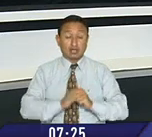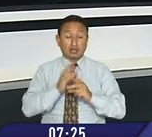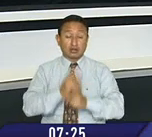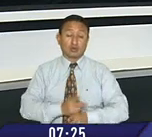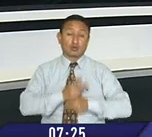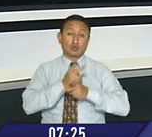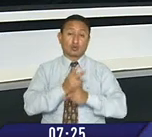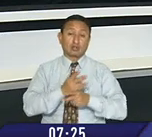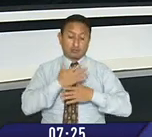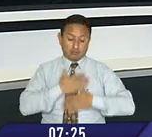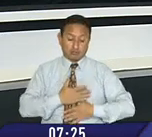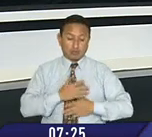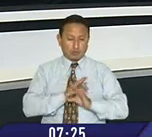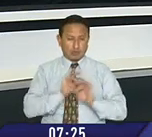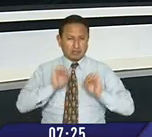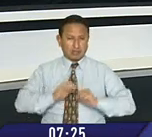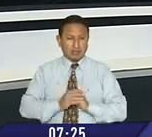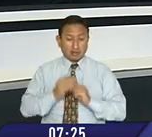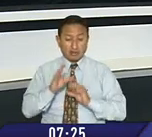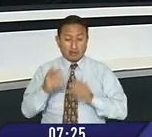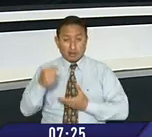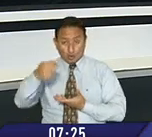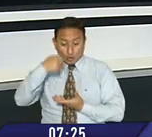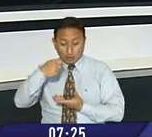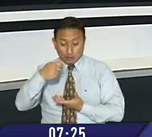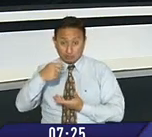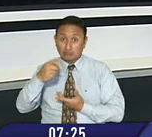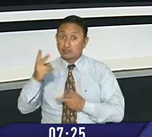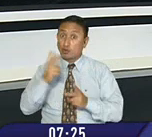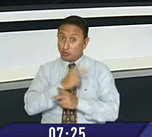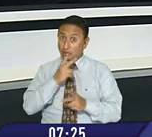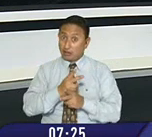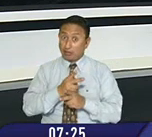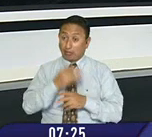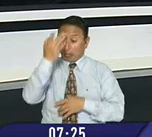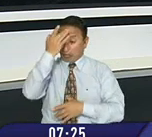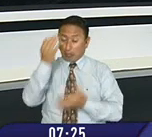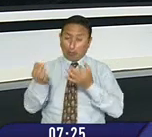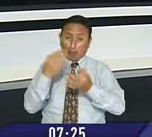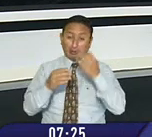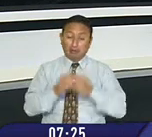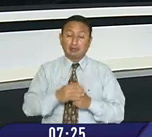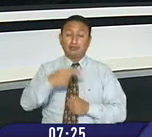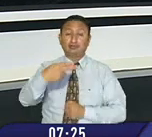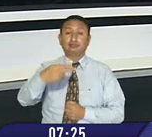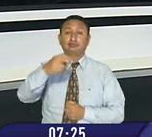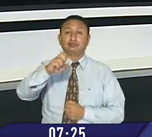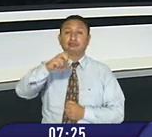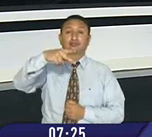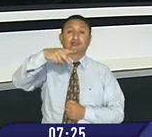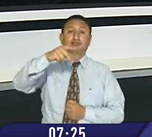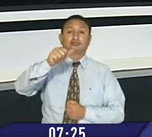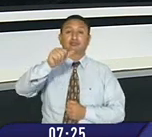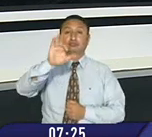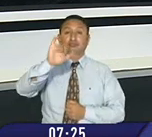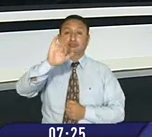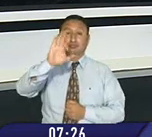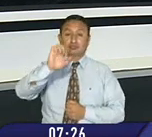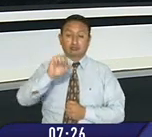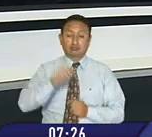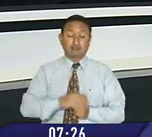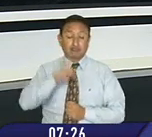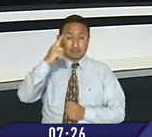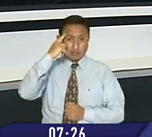higiene personal y alimentaria para prevenir un contagio de hepatitis aguda en infantil de origen desconocido. El gobierno implementó la